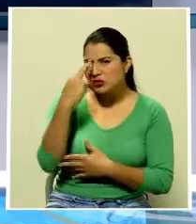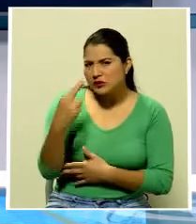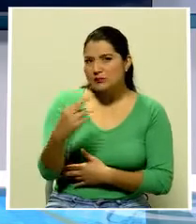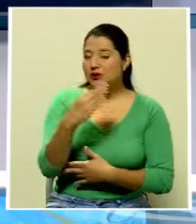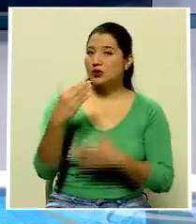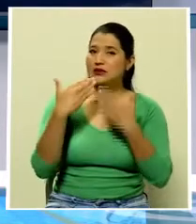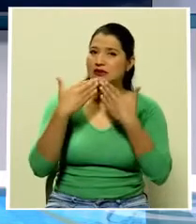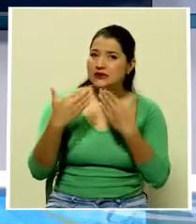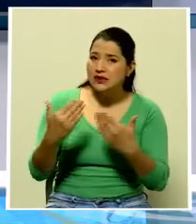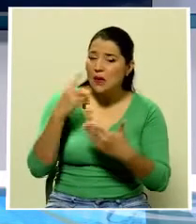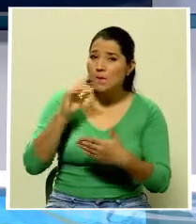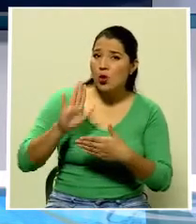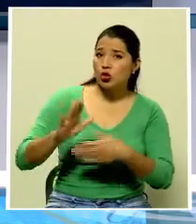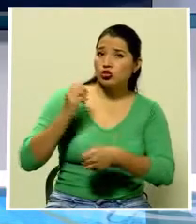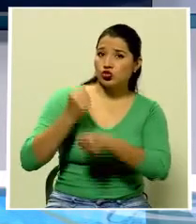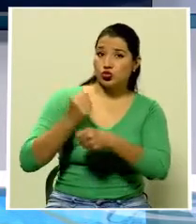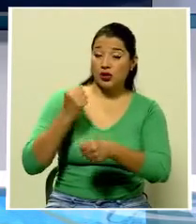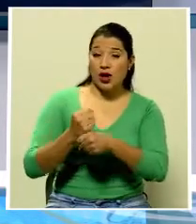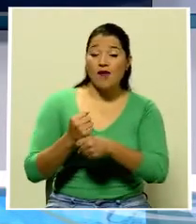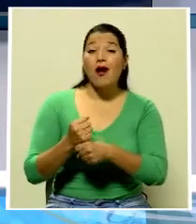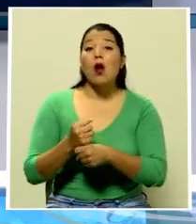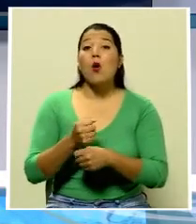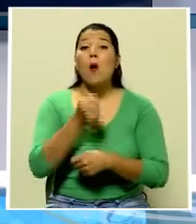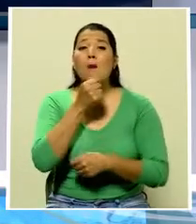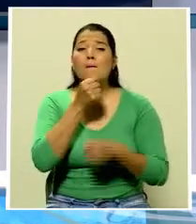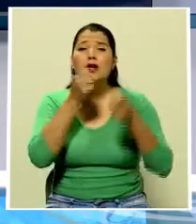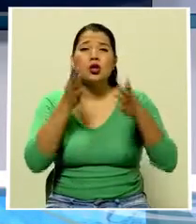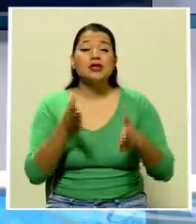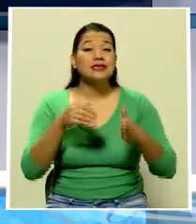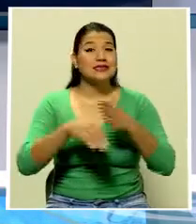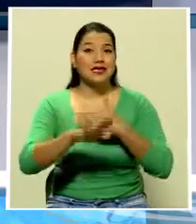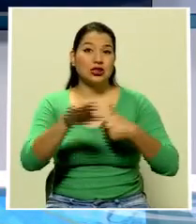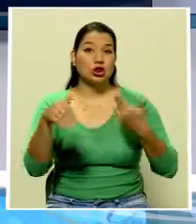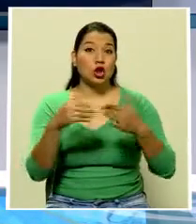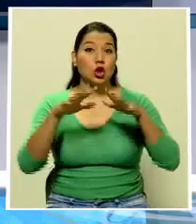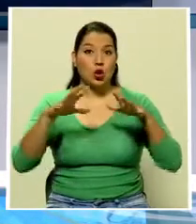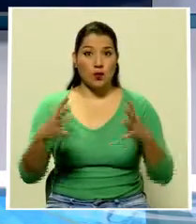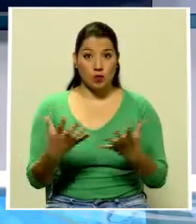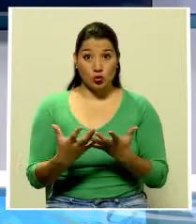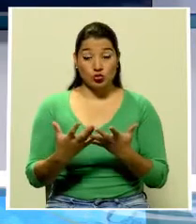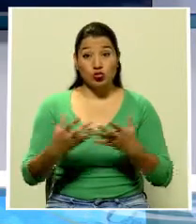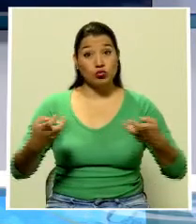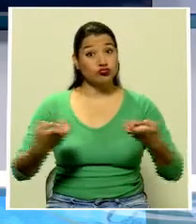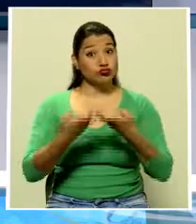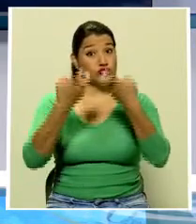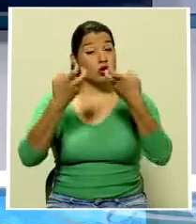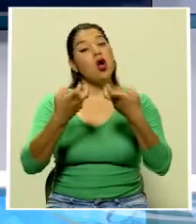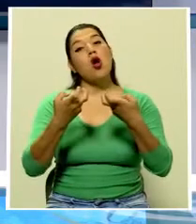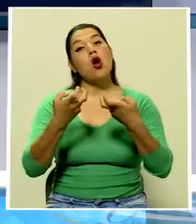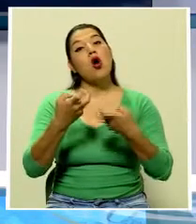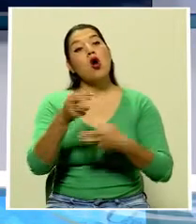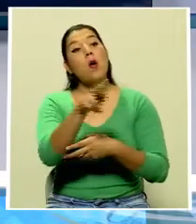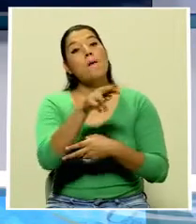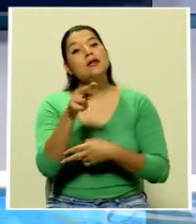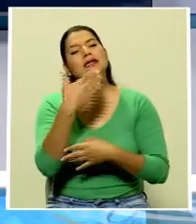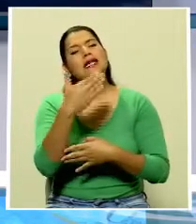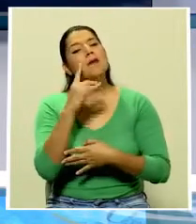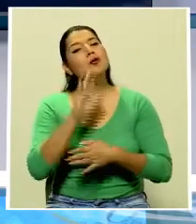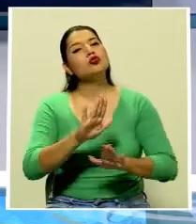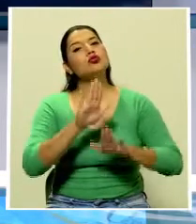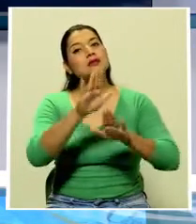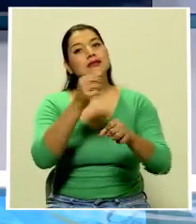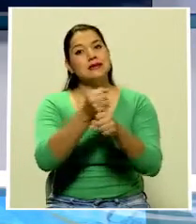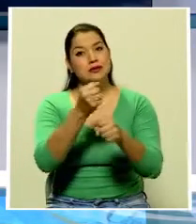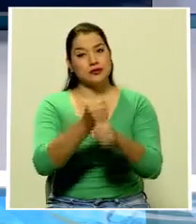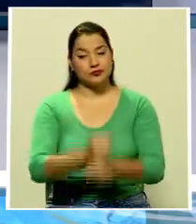agradecimiento por su trabajo a periodistas de todo el mundo. Salud, colegas, gracias por su valioso trabajo.